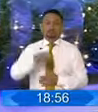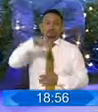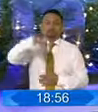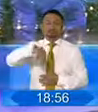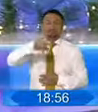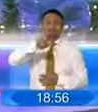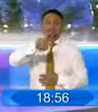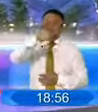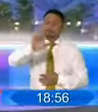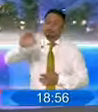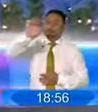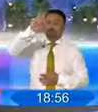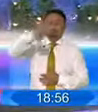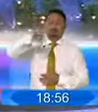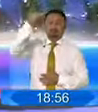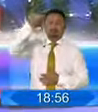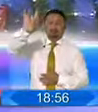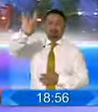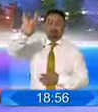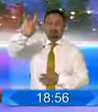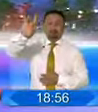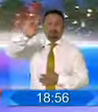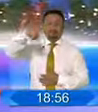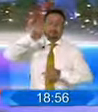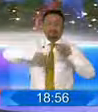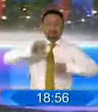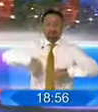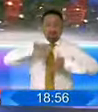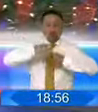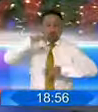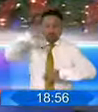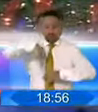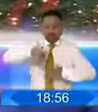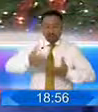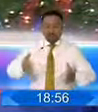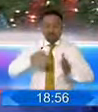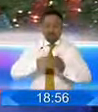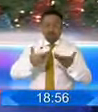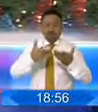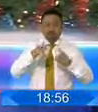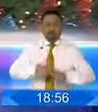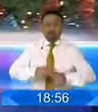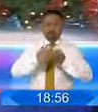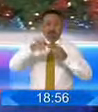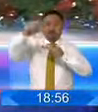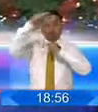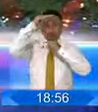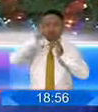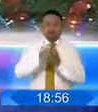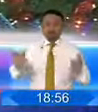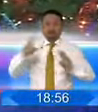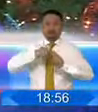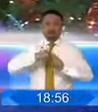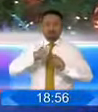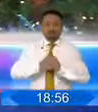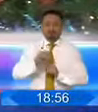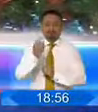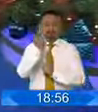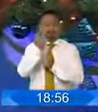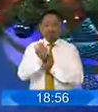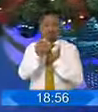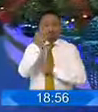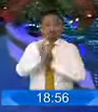Martes 12 de enero del 2017, amigos, es un gusto estar nuevamente con ustedes en la emisión estelar del Comercio TV, el primer informativo